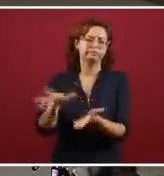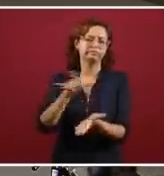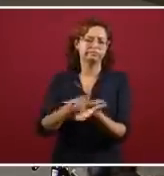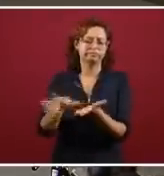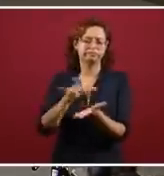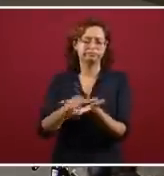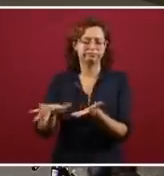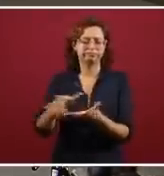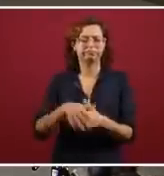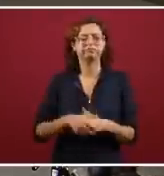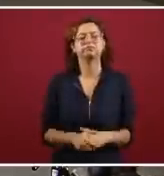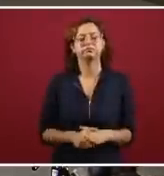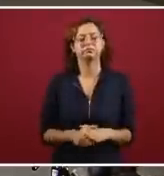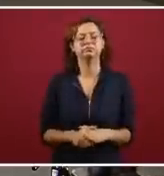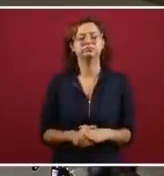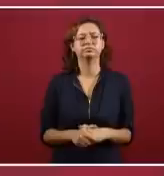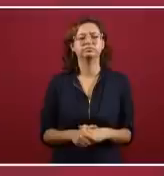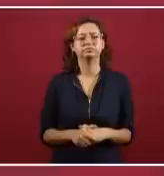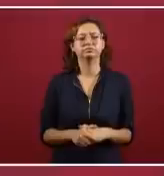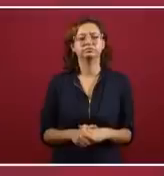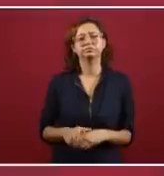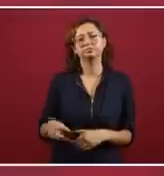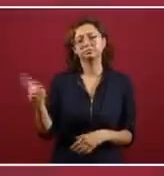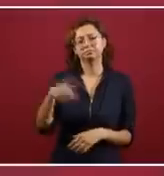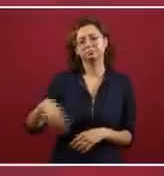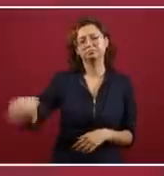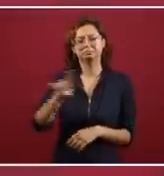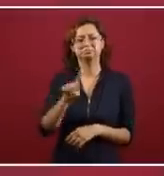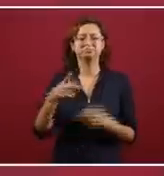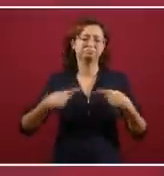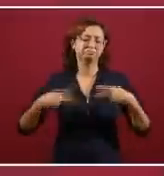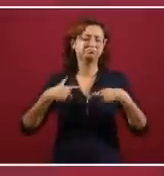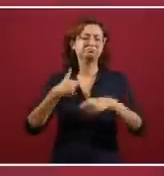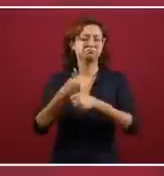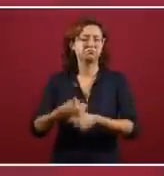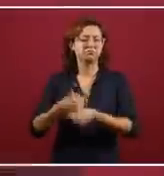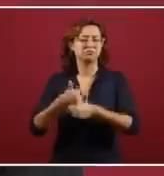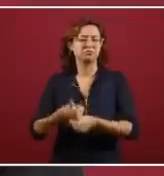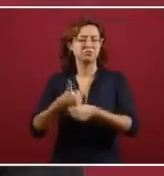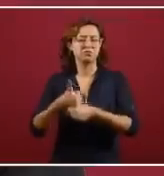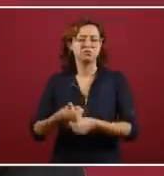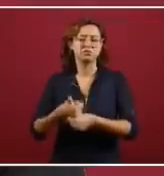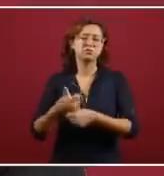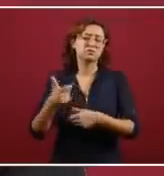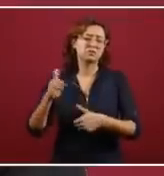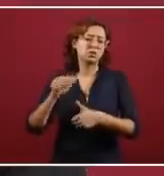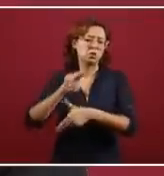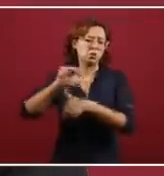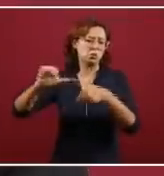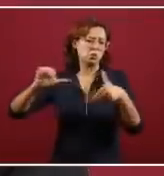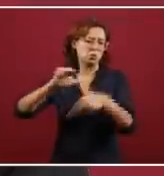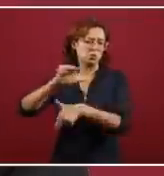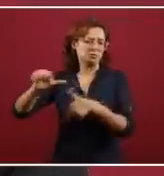apoyar a quienes fueron afectados por el huracán